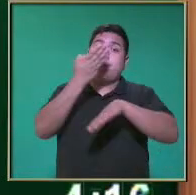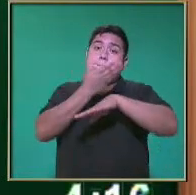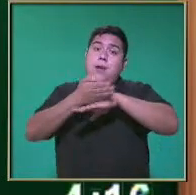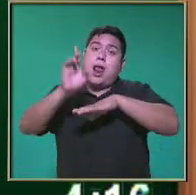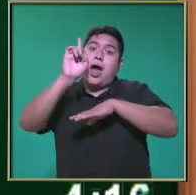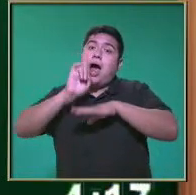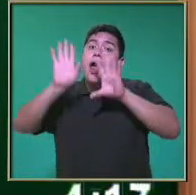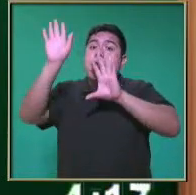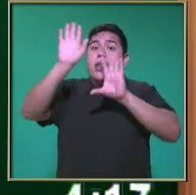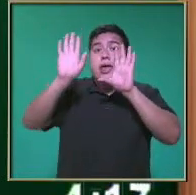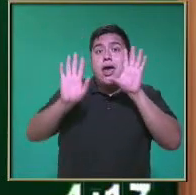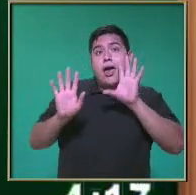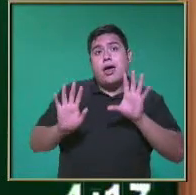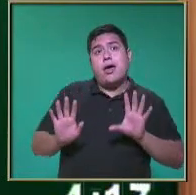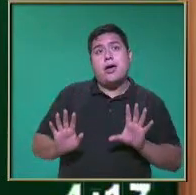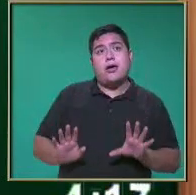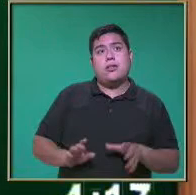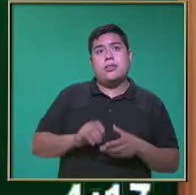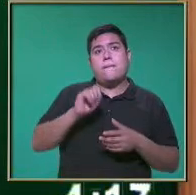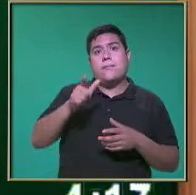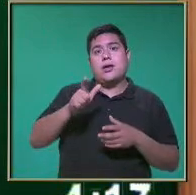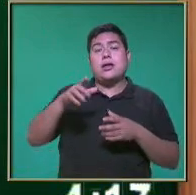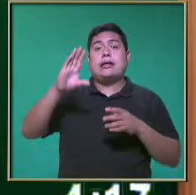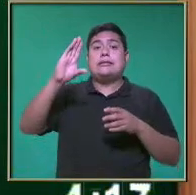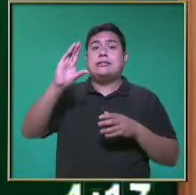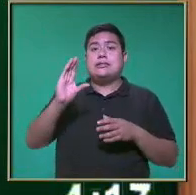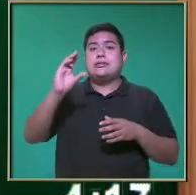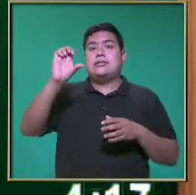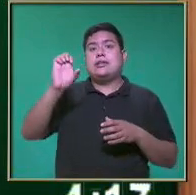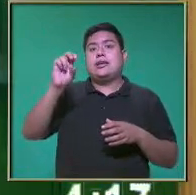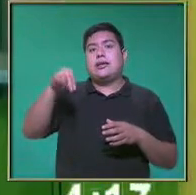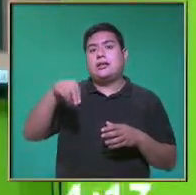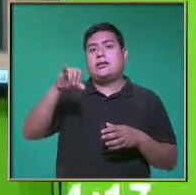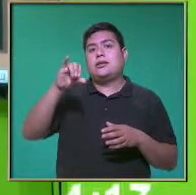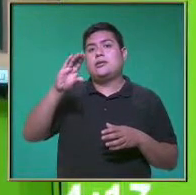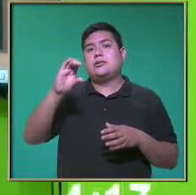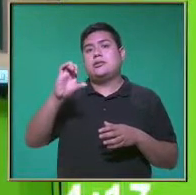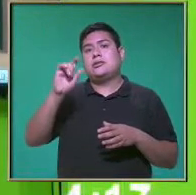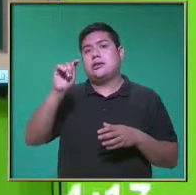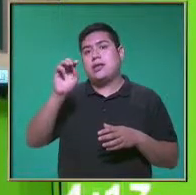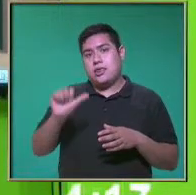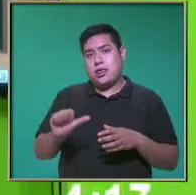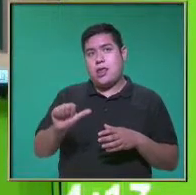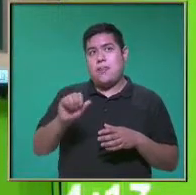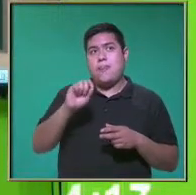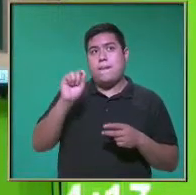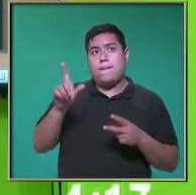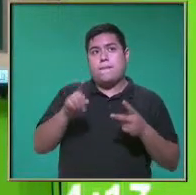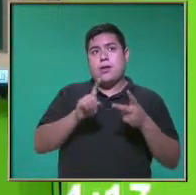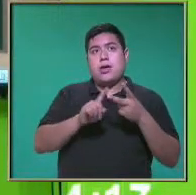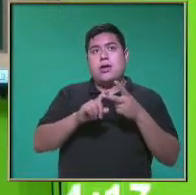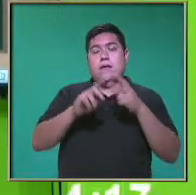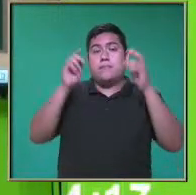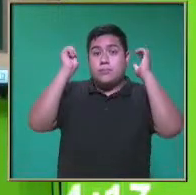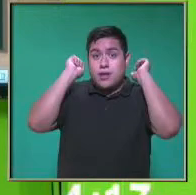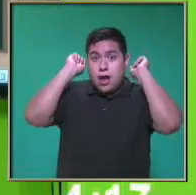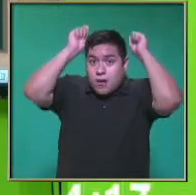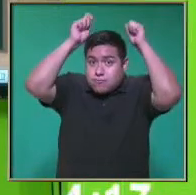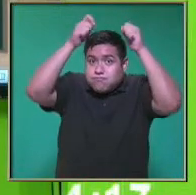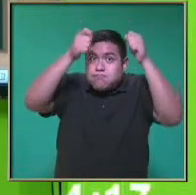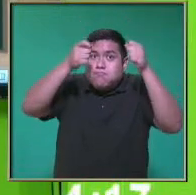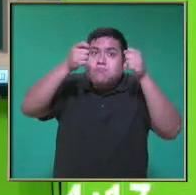Blancanieves. Also we have Cinderella, Cenicienta. We have Little Red Riding Hood, Caperucita